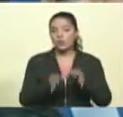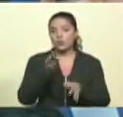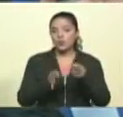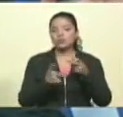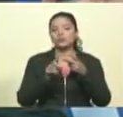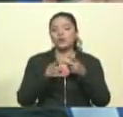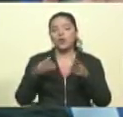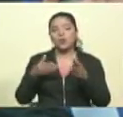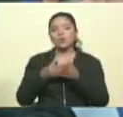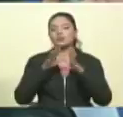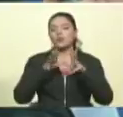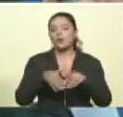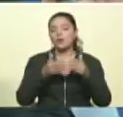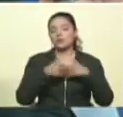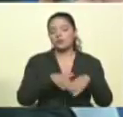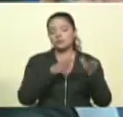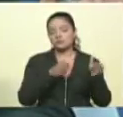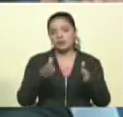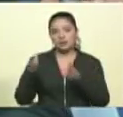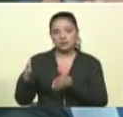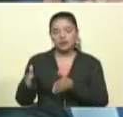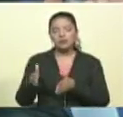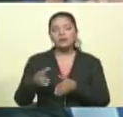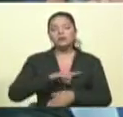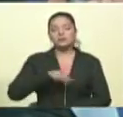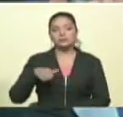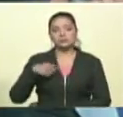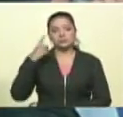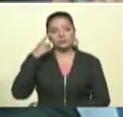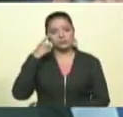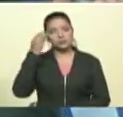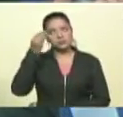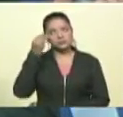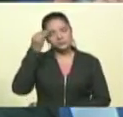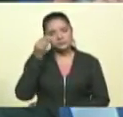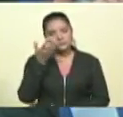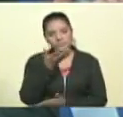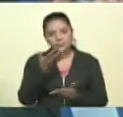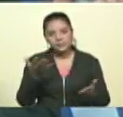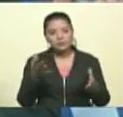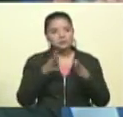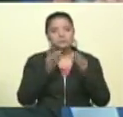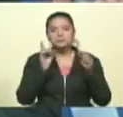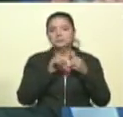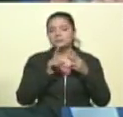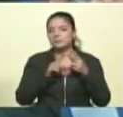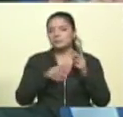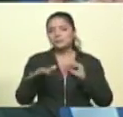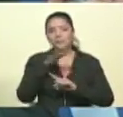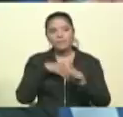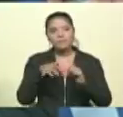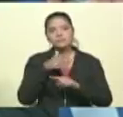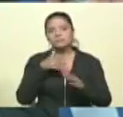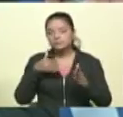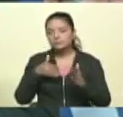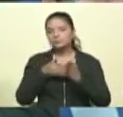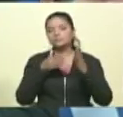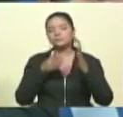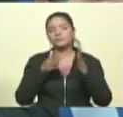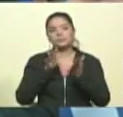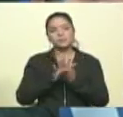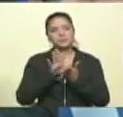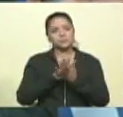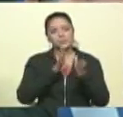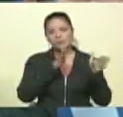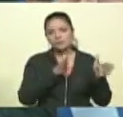la Delincuencia Organizada. Nuestra reflexión, obviamente, es que este tipo de hechos que atentan en contra del